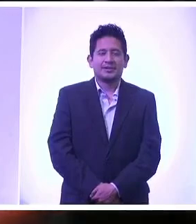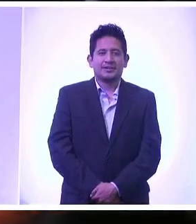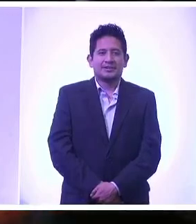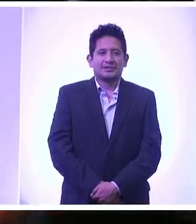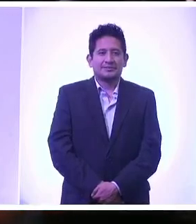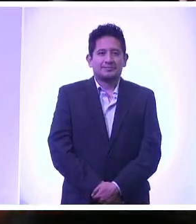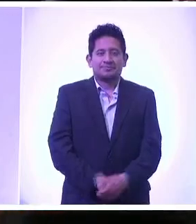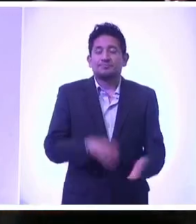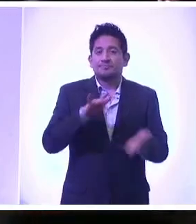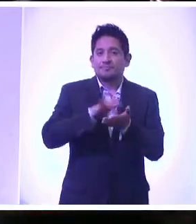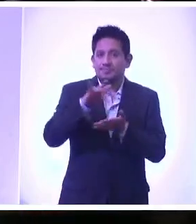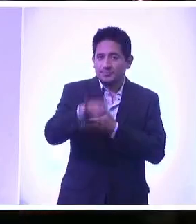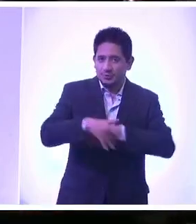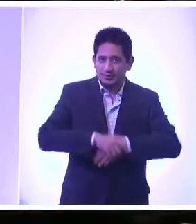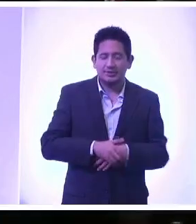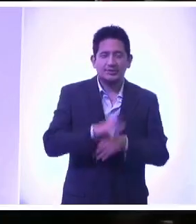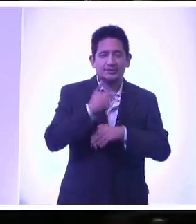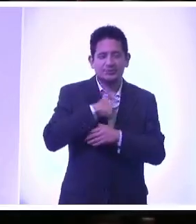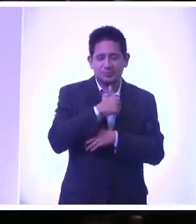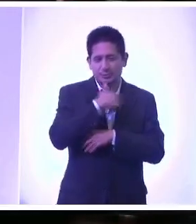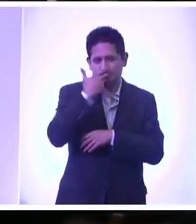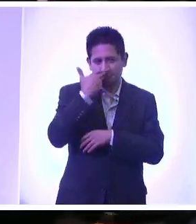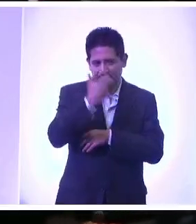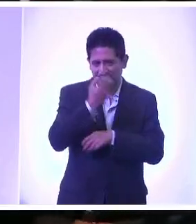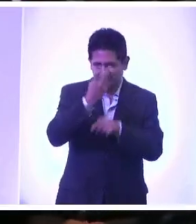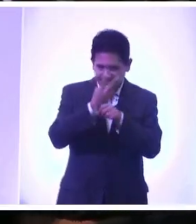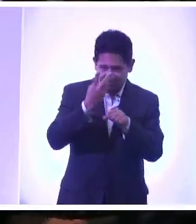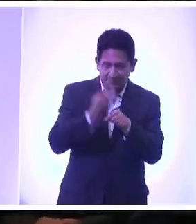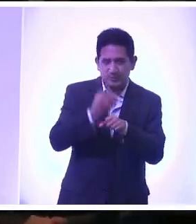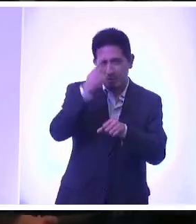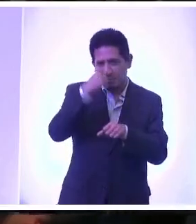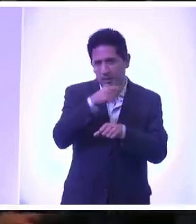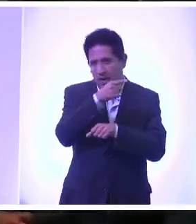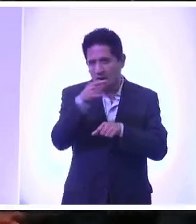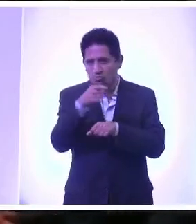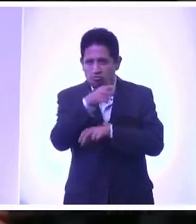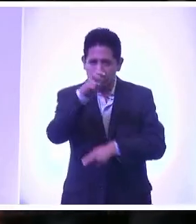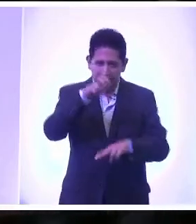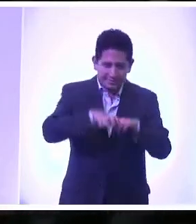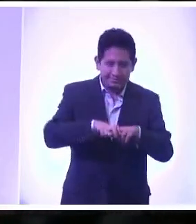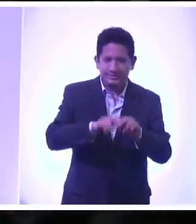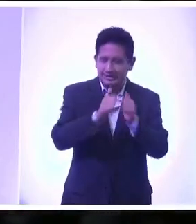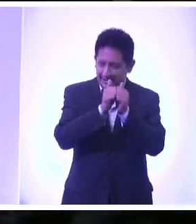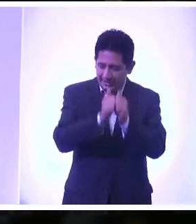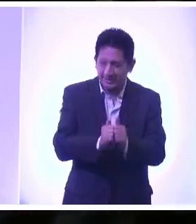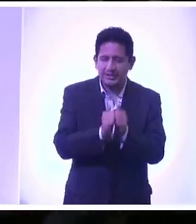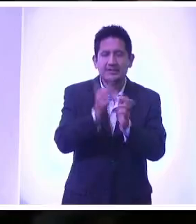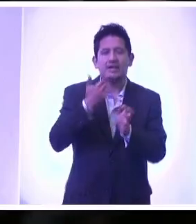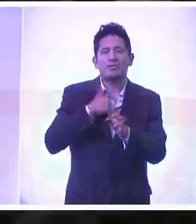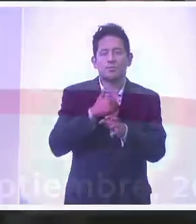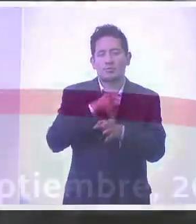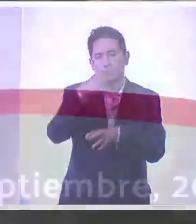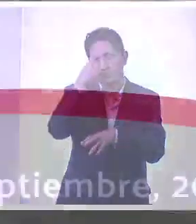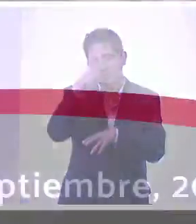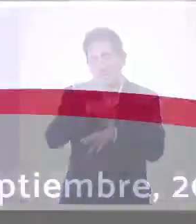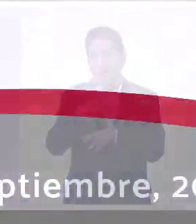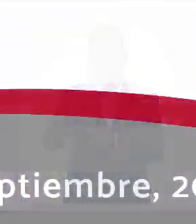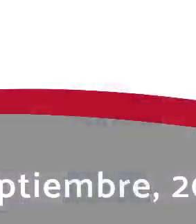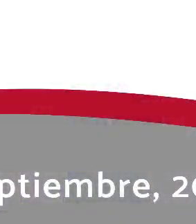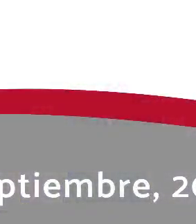Muchas gracias les invitamos a no moverse de su lugar estamos ya en la última actividad de este día